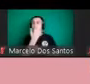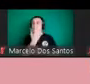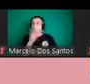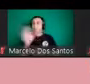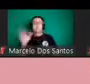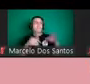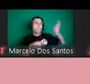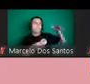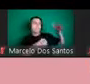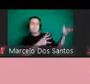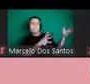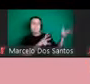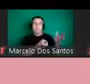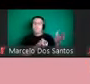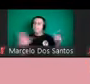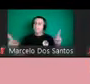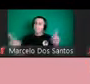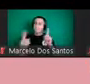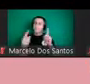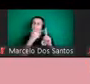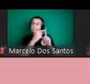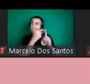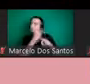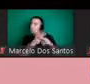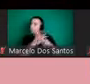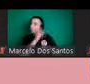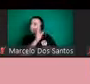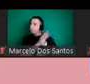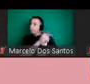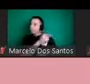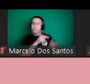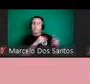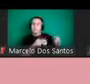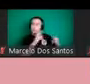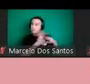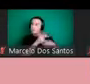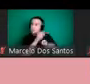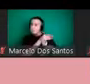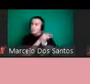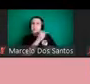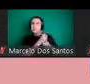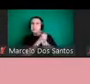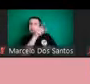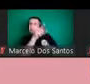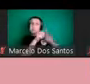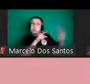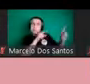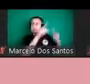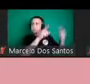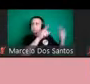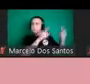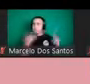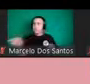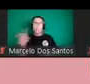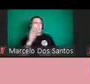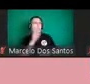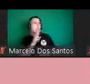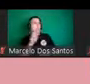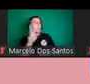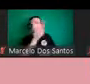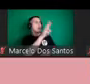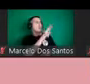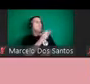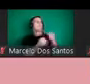nuevo incorporando al equipo de trabajo? Y también, como dice aquí por último, tener en cuenta